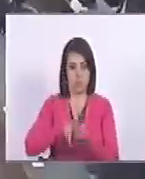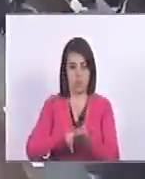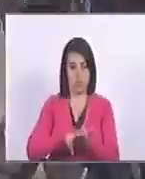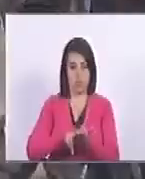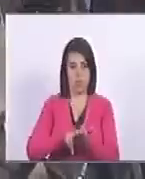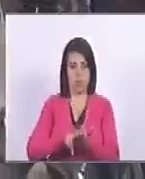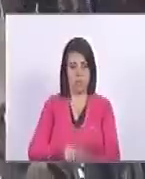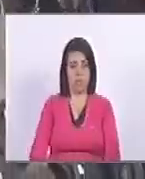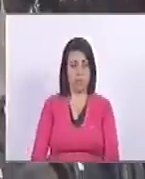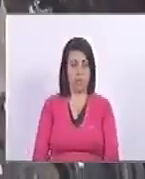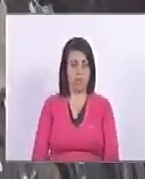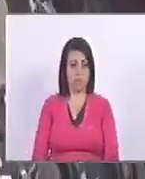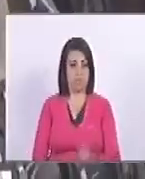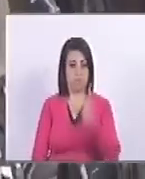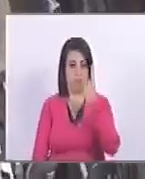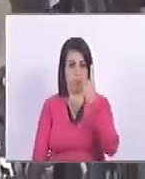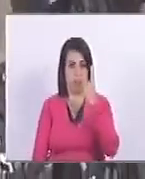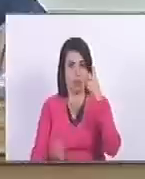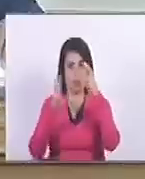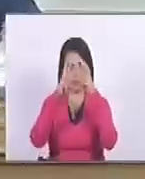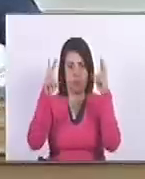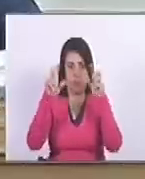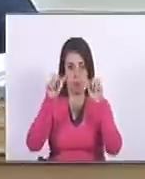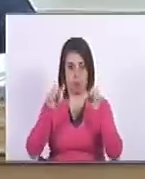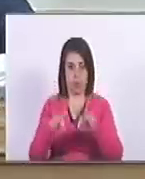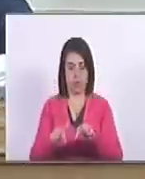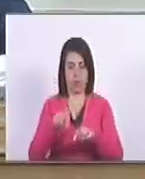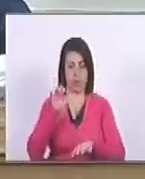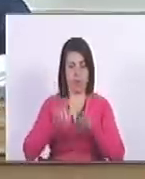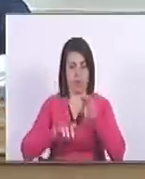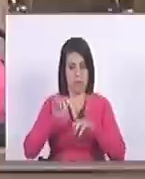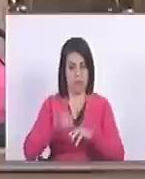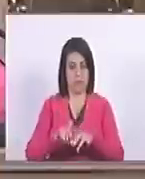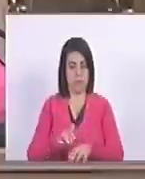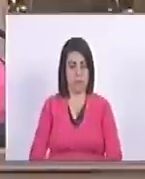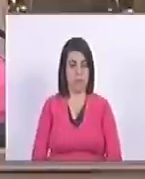aprobado. Primer punto del orden del día, ciudadana secretaria.